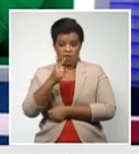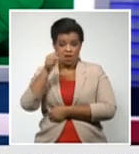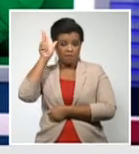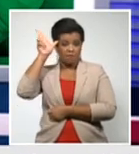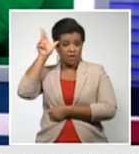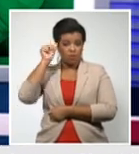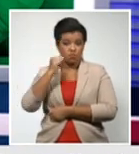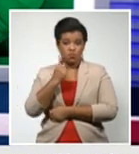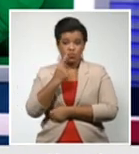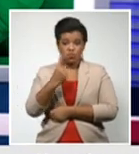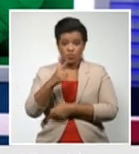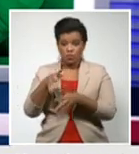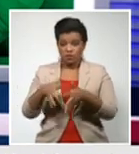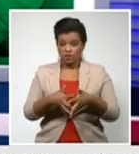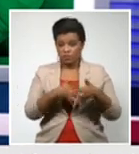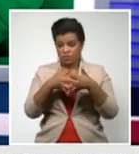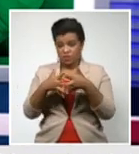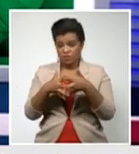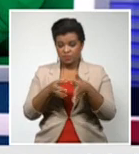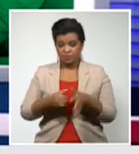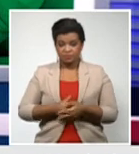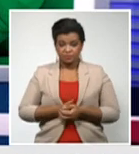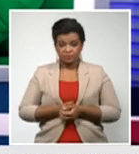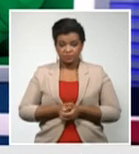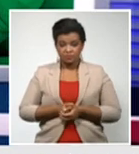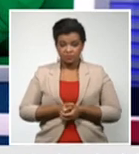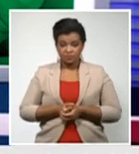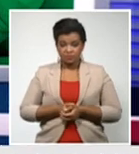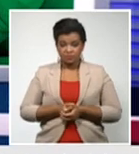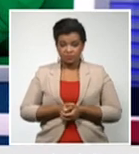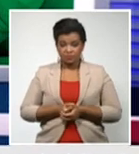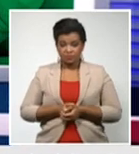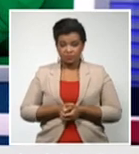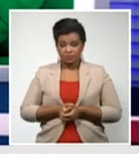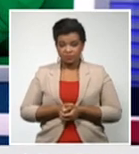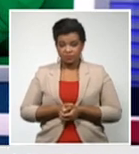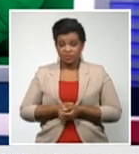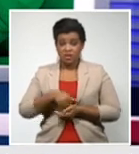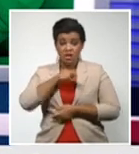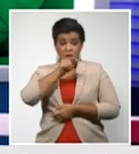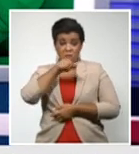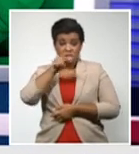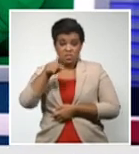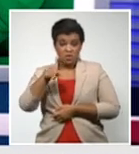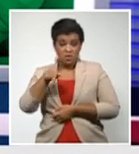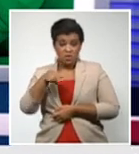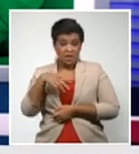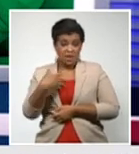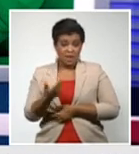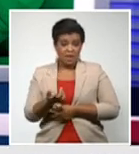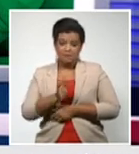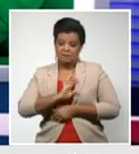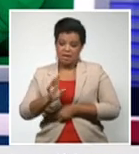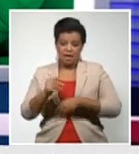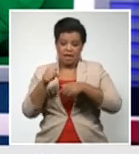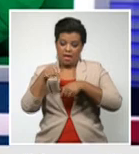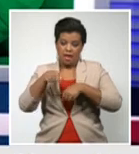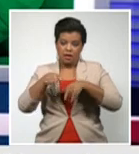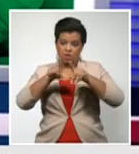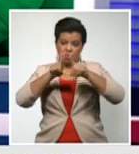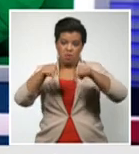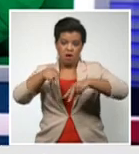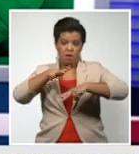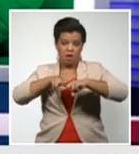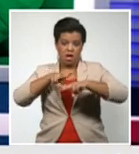un norteamericano, que son personas que se encontraban en nuestro país, aquí en La Habana. Por lo